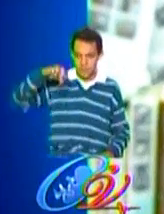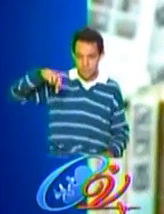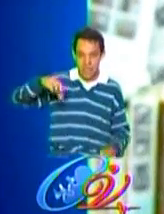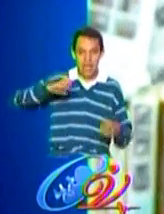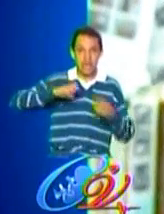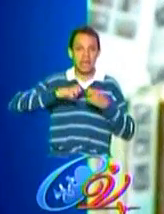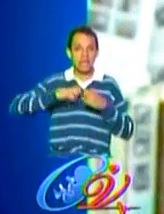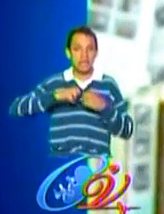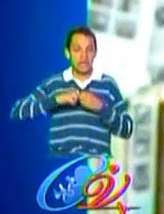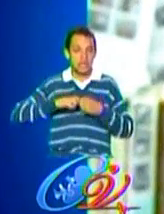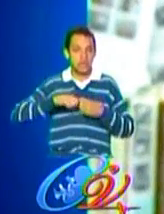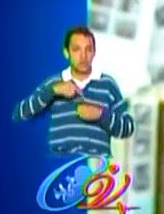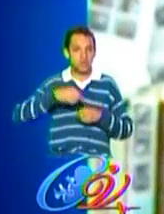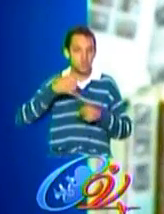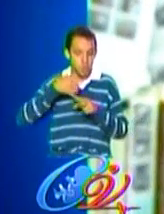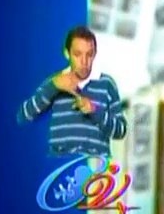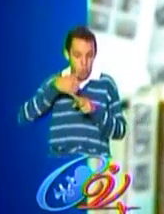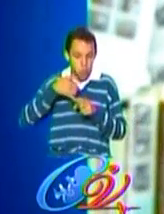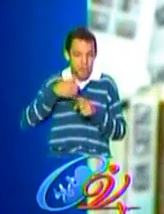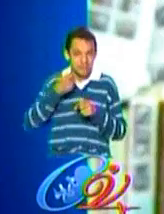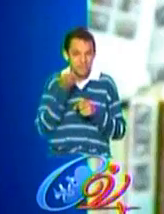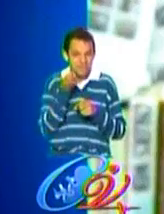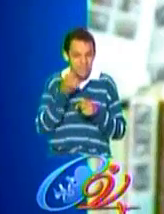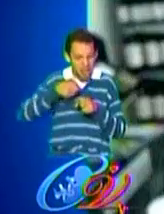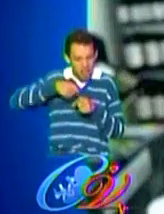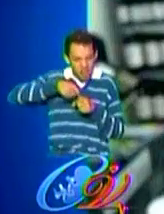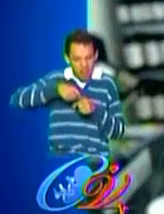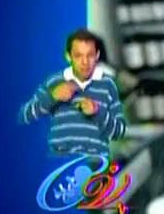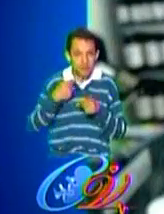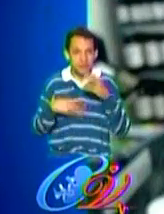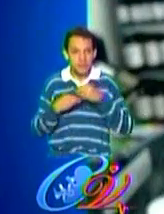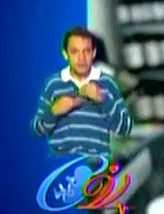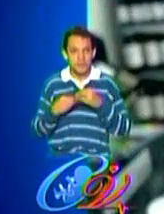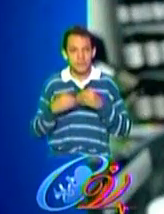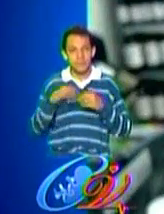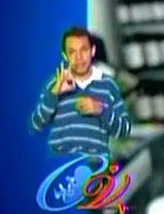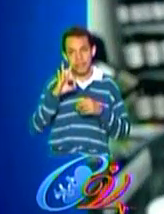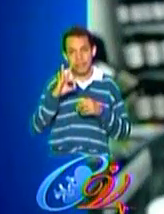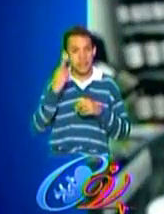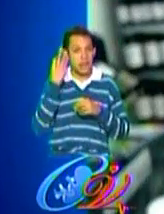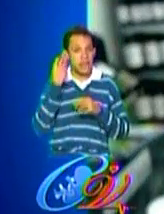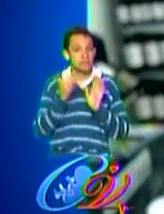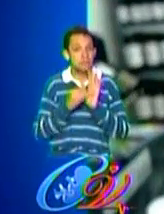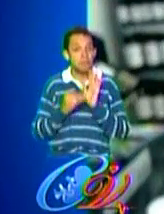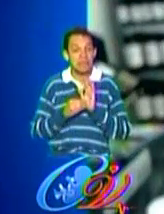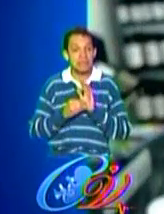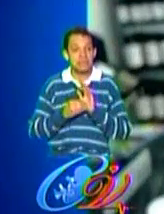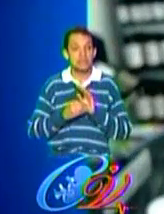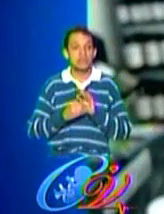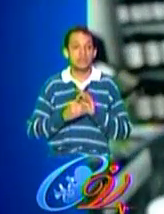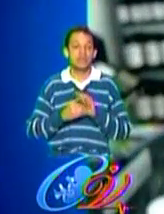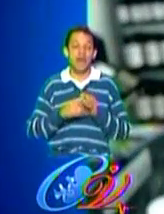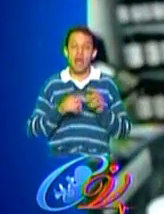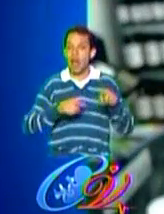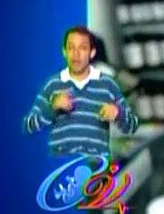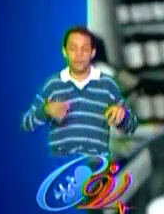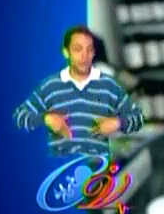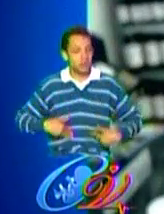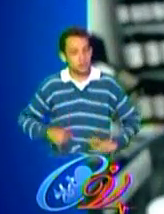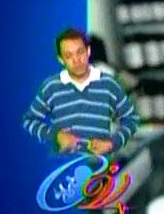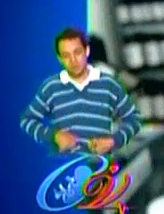la mitocondria y la célula. Esta la mandamos 3 veces al día en los pacientes, pues, muy fatigados, con